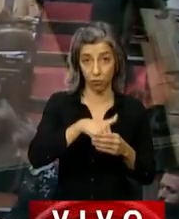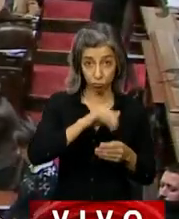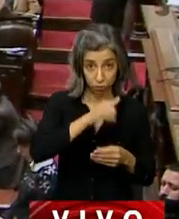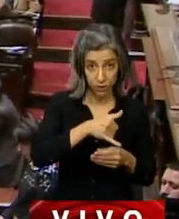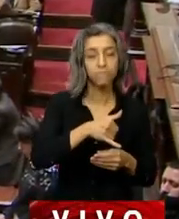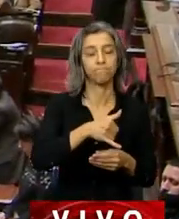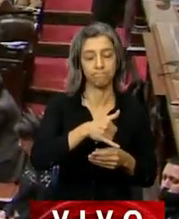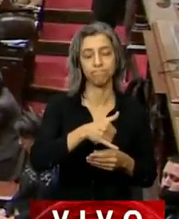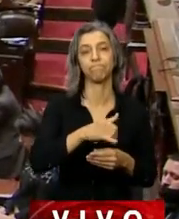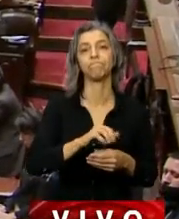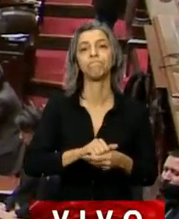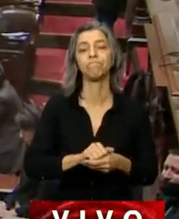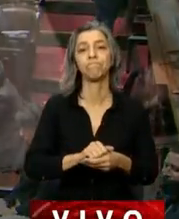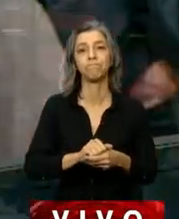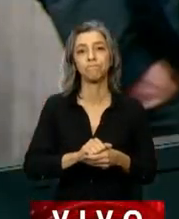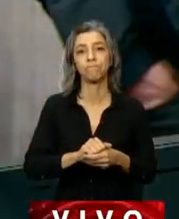Afirmativo de Marchi.